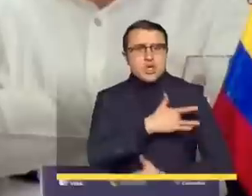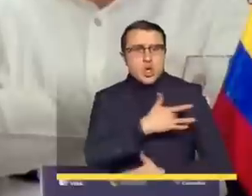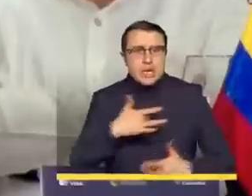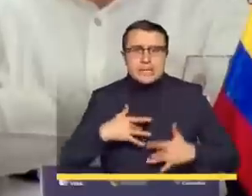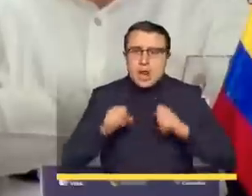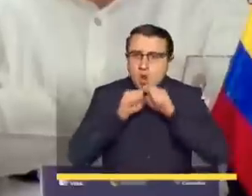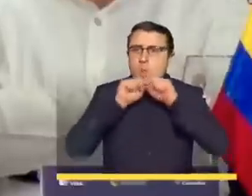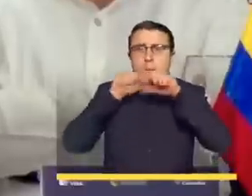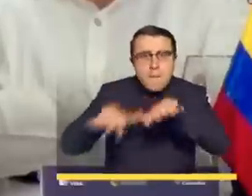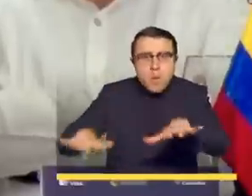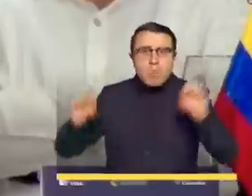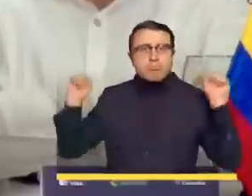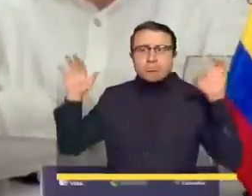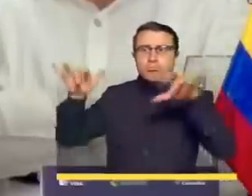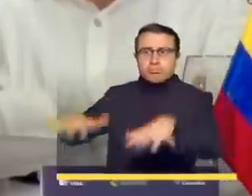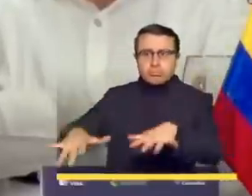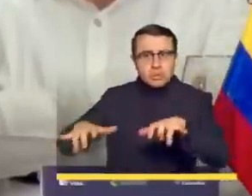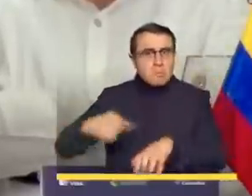yo?